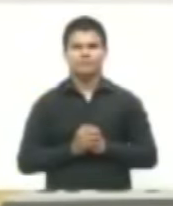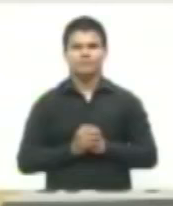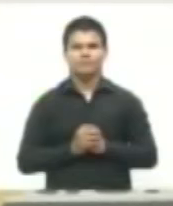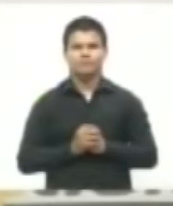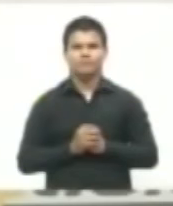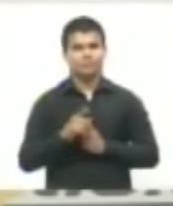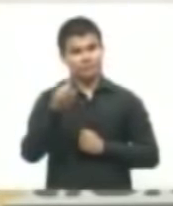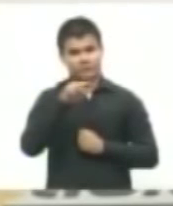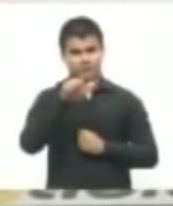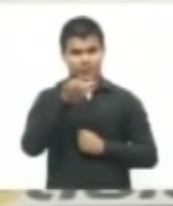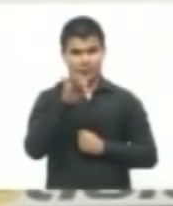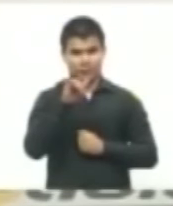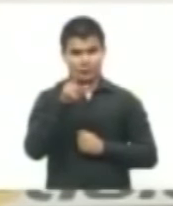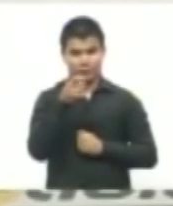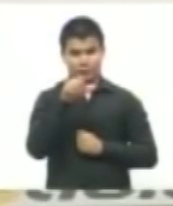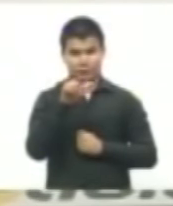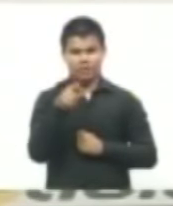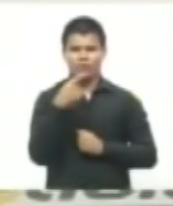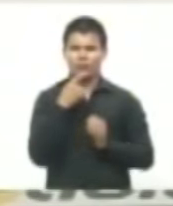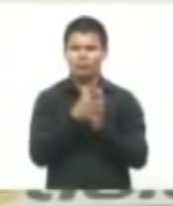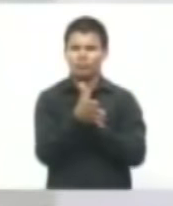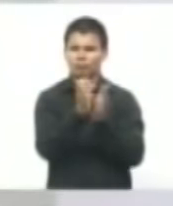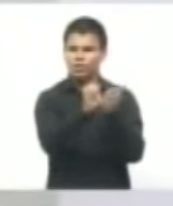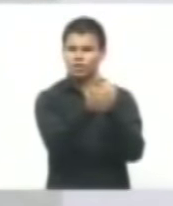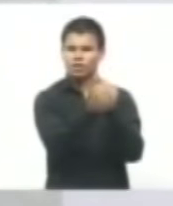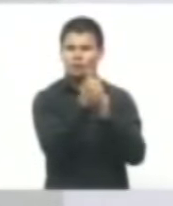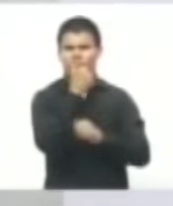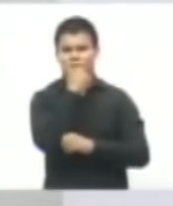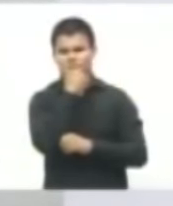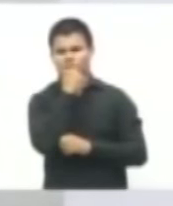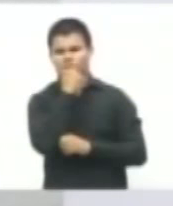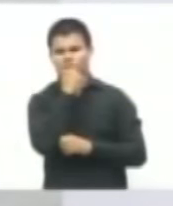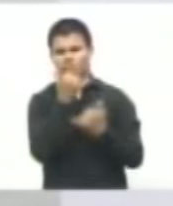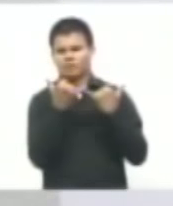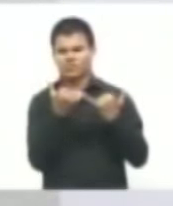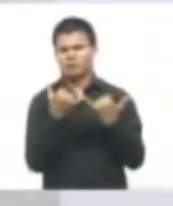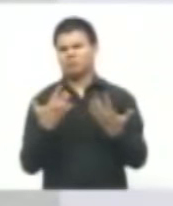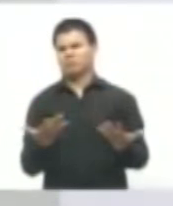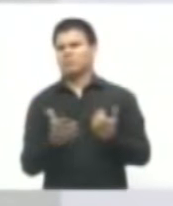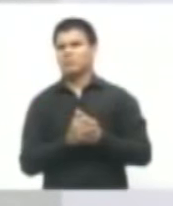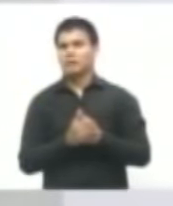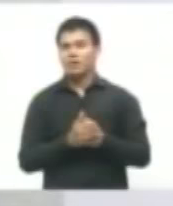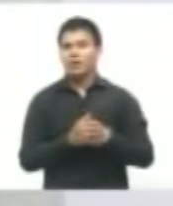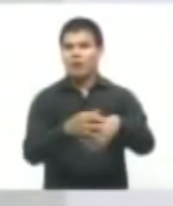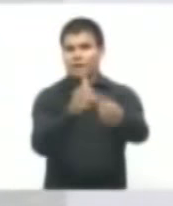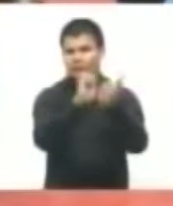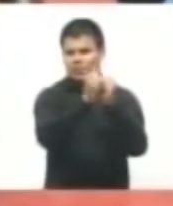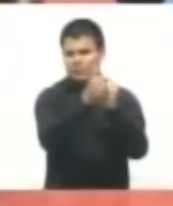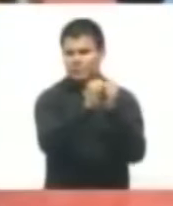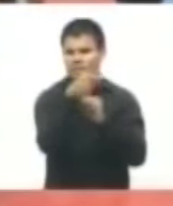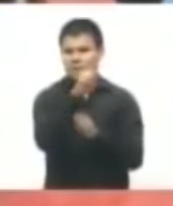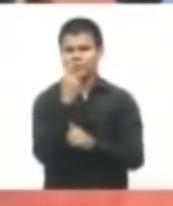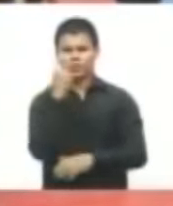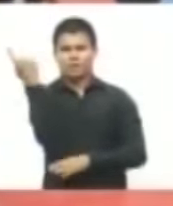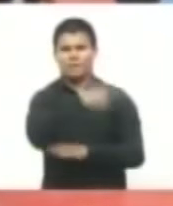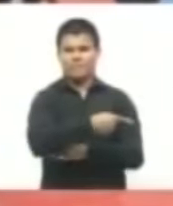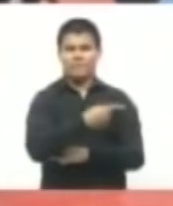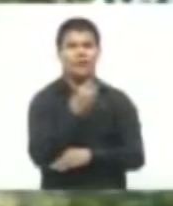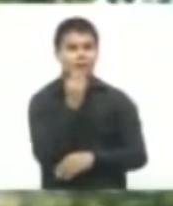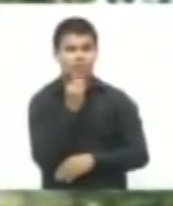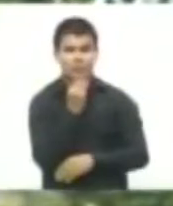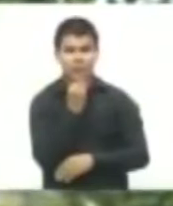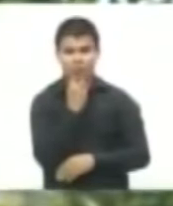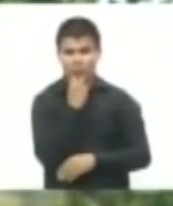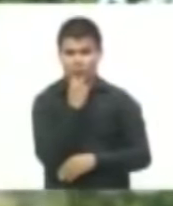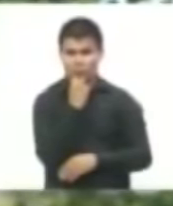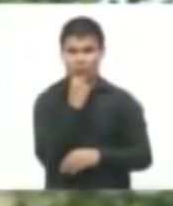Santiago Arias, el concejal del deporte, está seguro que la actividad recreativa y deportiva que está implementando el alcalde Alejandro Char en los diferentes sectores